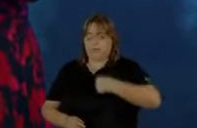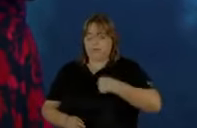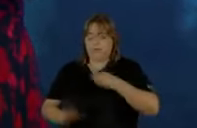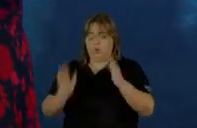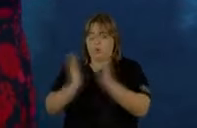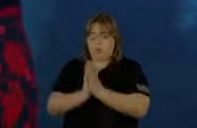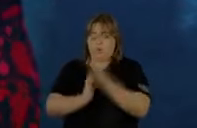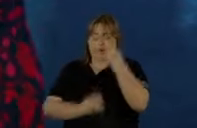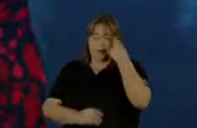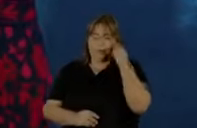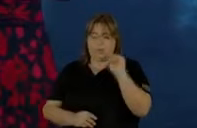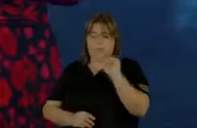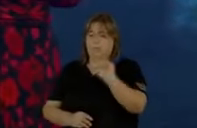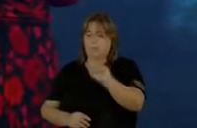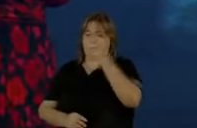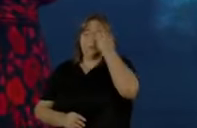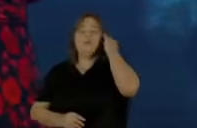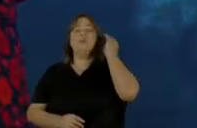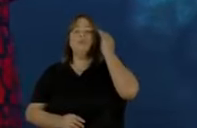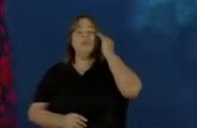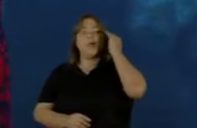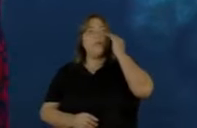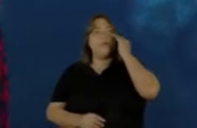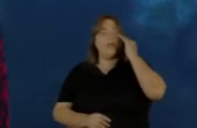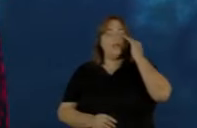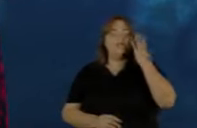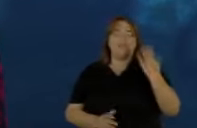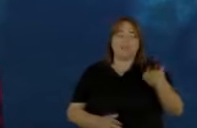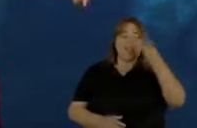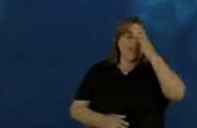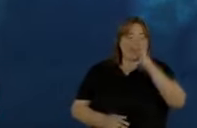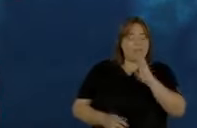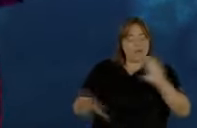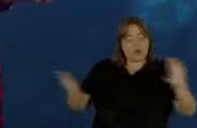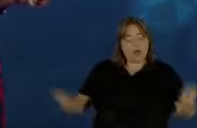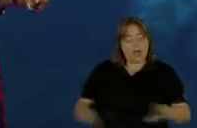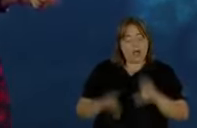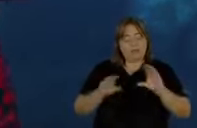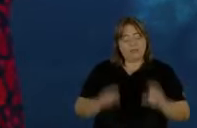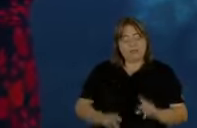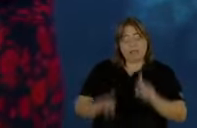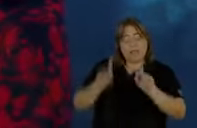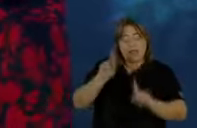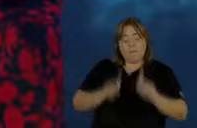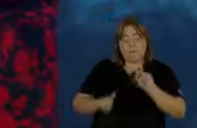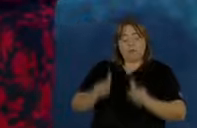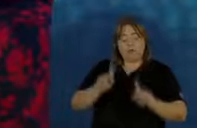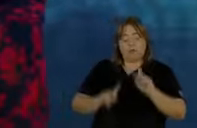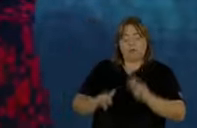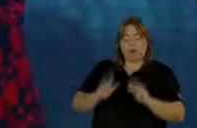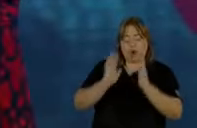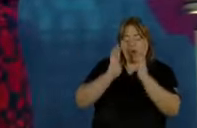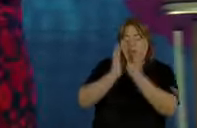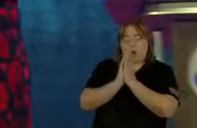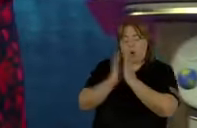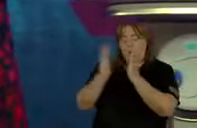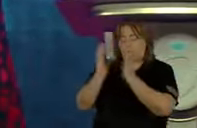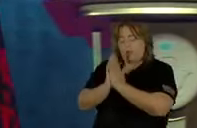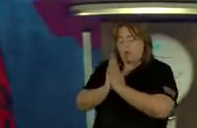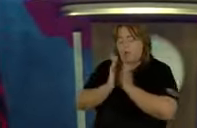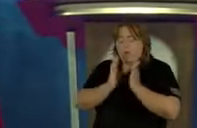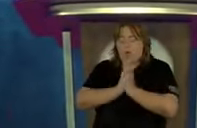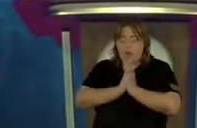maravillosa saber que Dios levanta a sus intercesores, no solamente en nuestra casa, sino en otras partes del mundo para orar